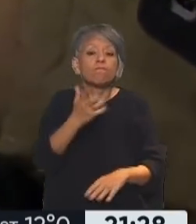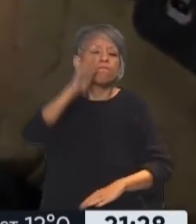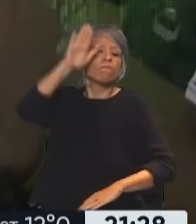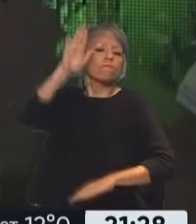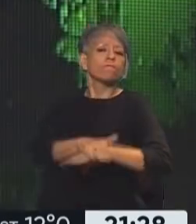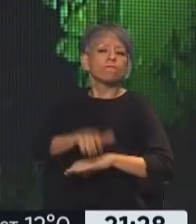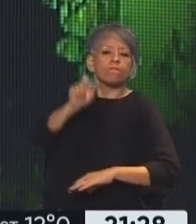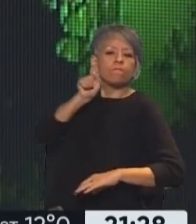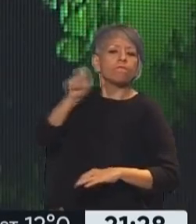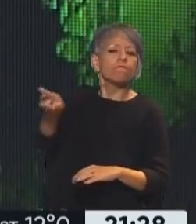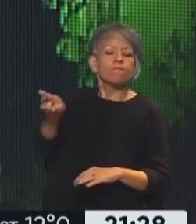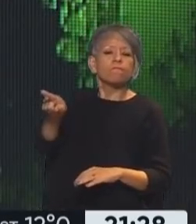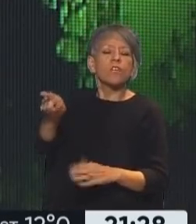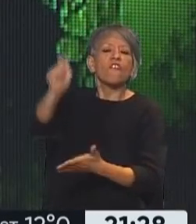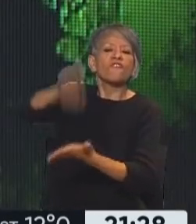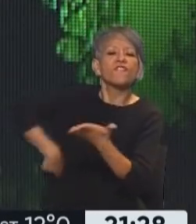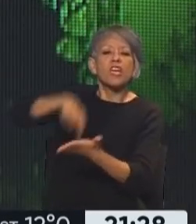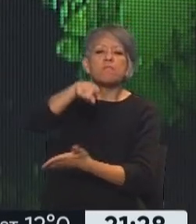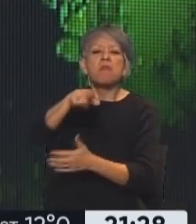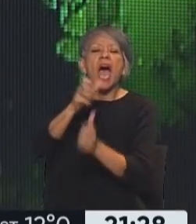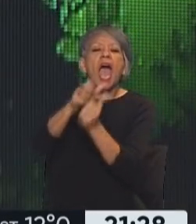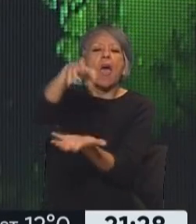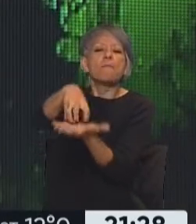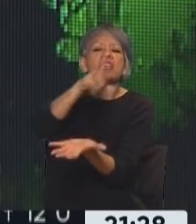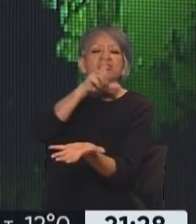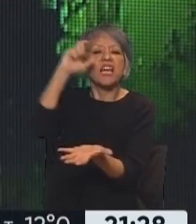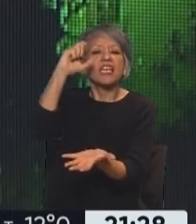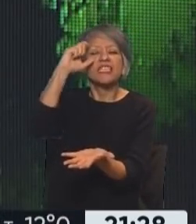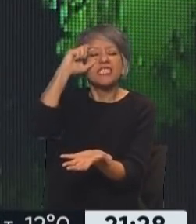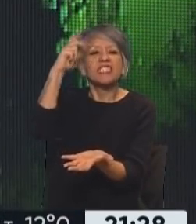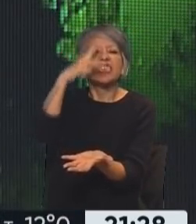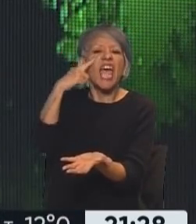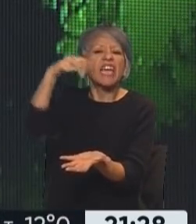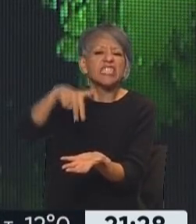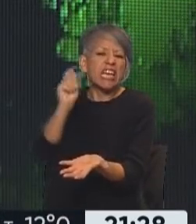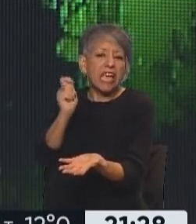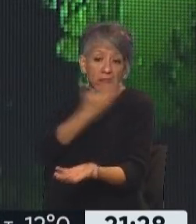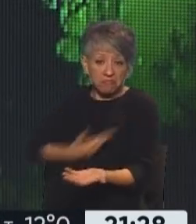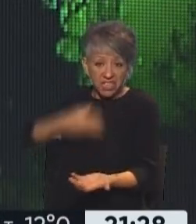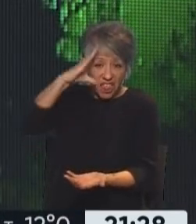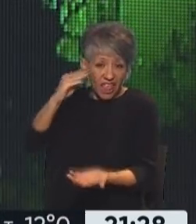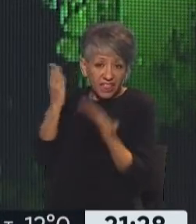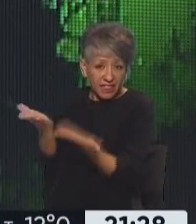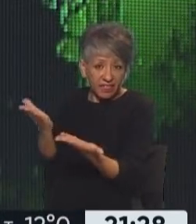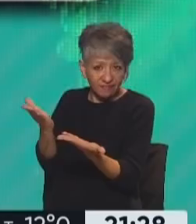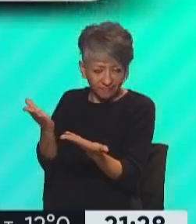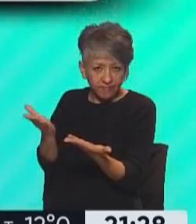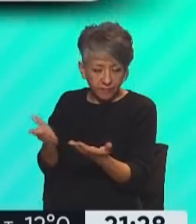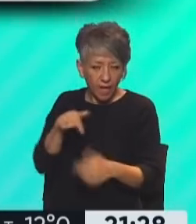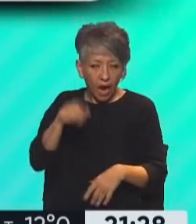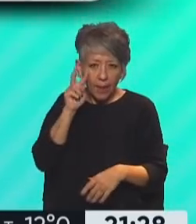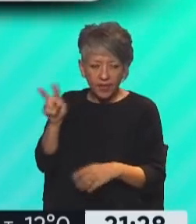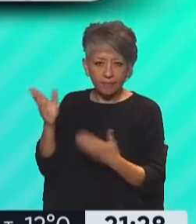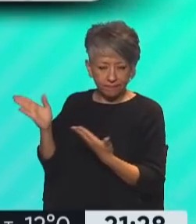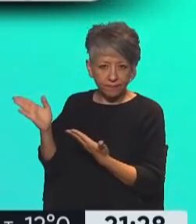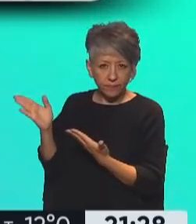haber firmado con Techint, empresa criticada por Cristina Fernández de Kirchner, a la misma vicepresidenta. Mira, vamos a ver qué es lo que dice